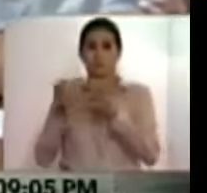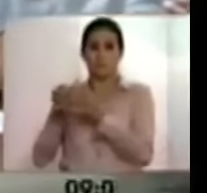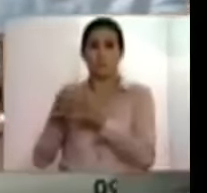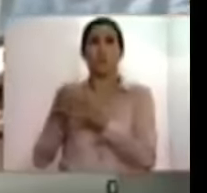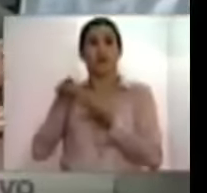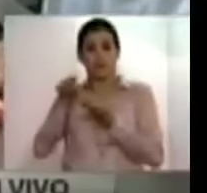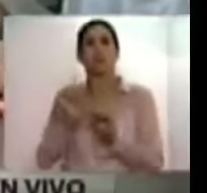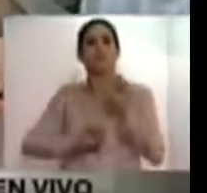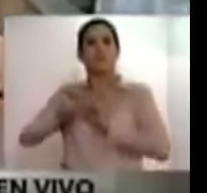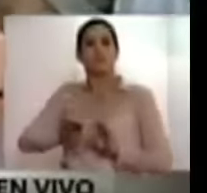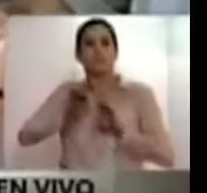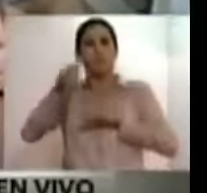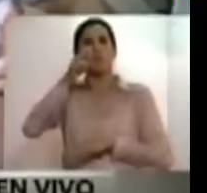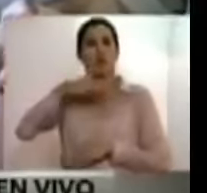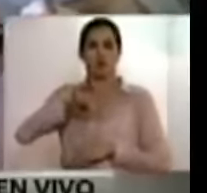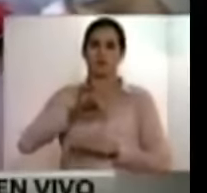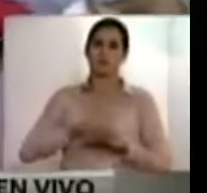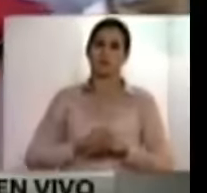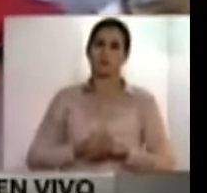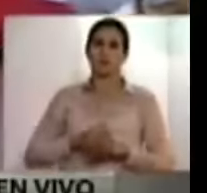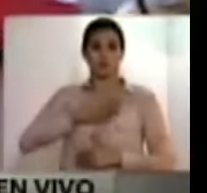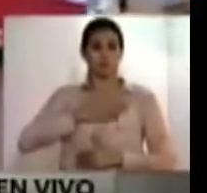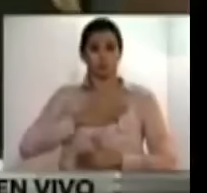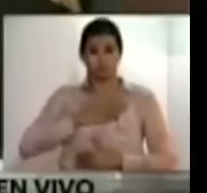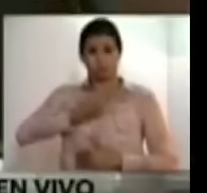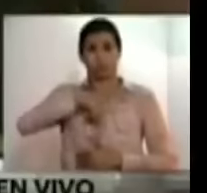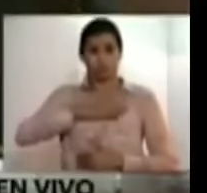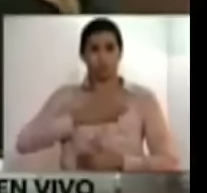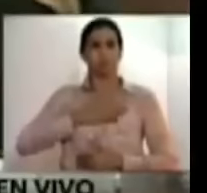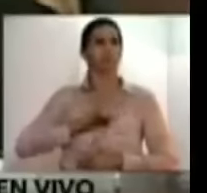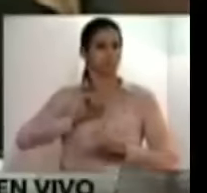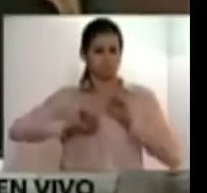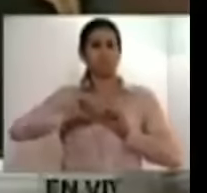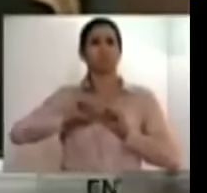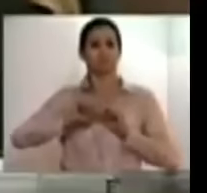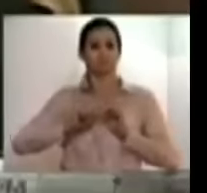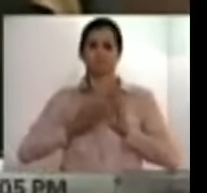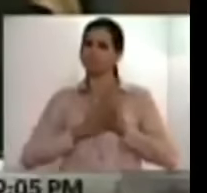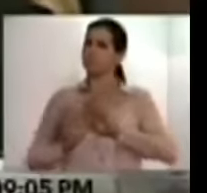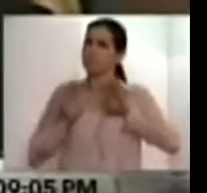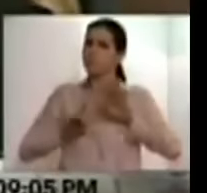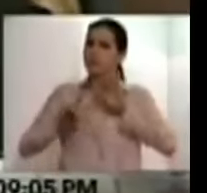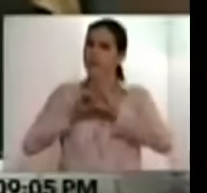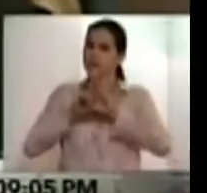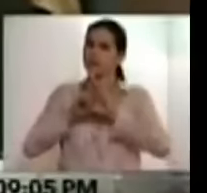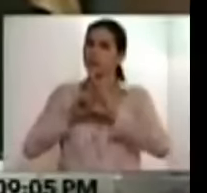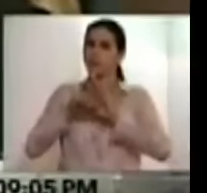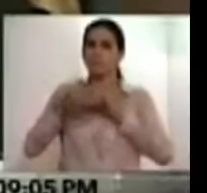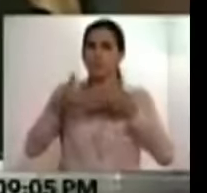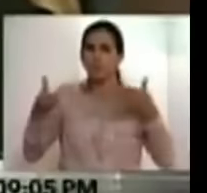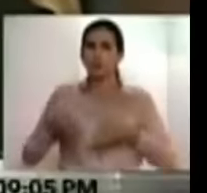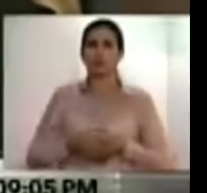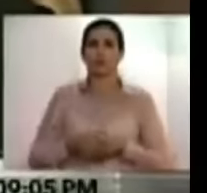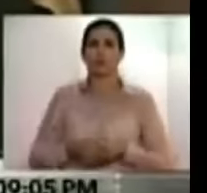la comunidad. Nosotros, queridos compatriotas, vamos a defender las leyes del poder popular. Vamos a defender la